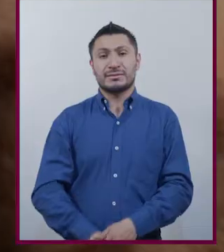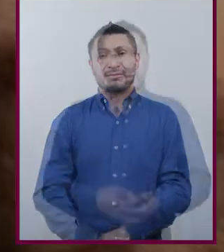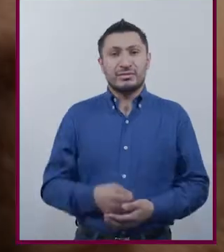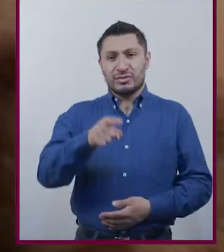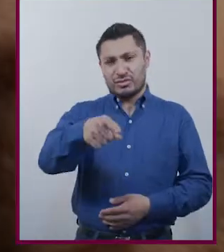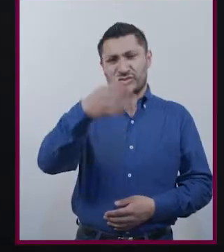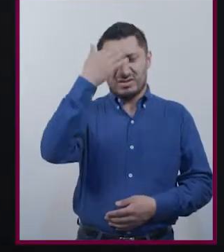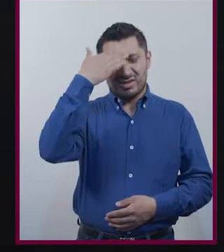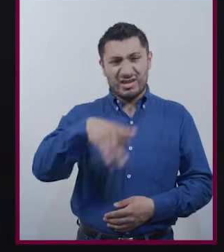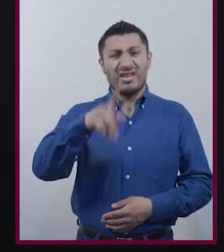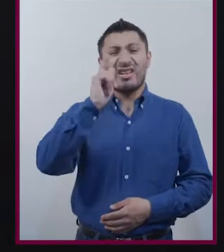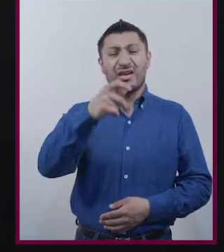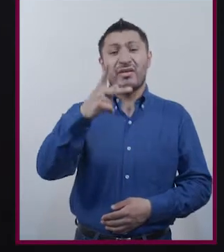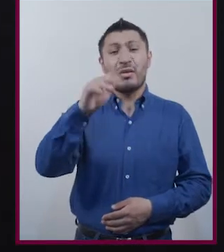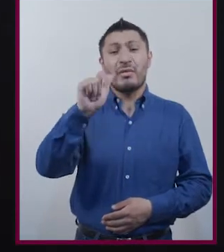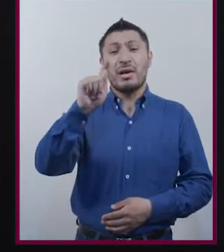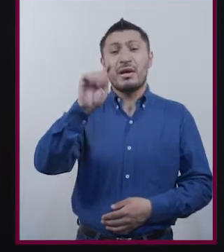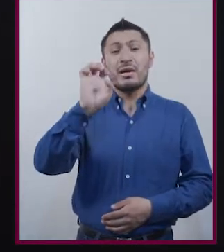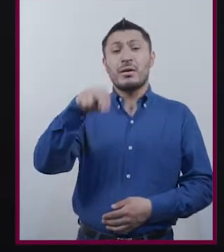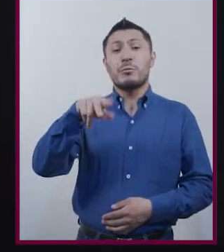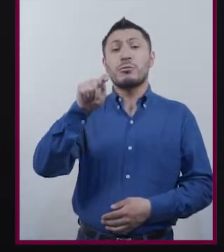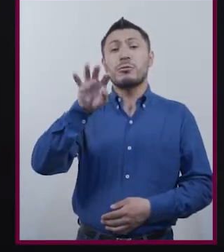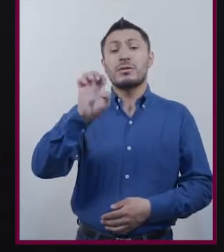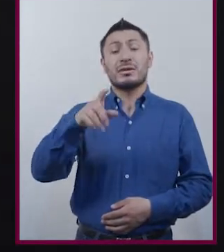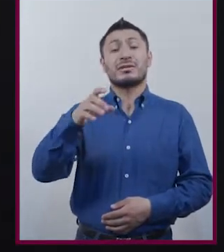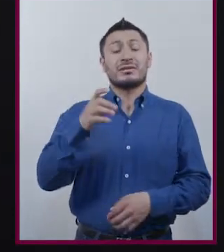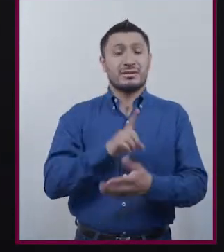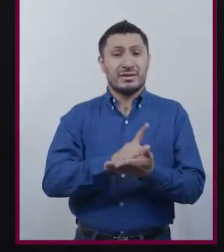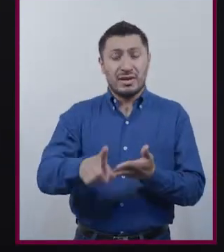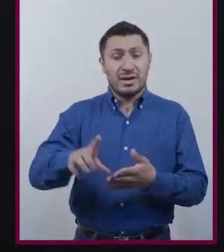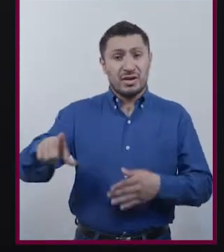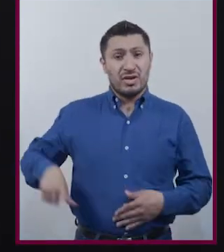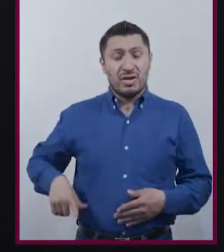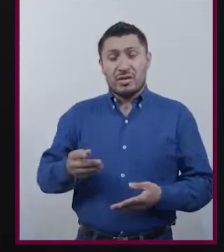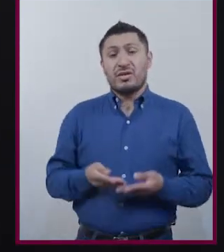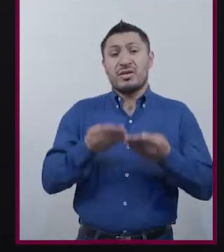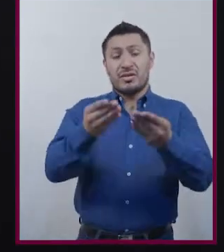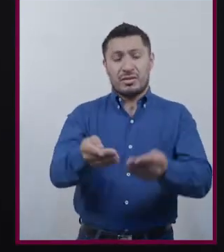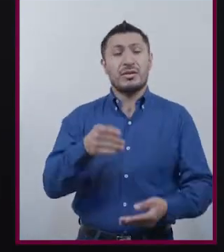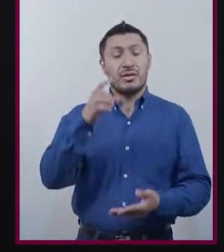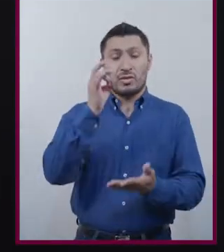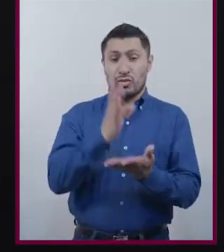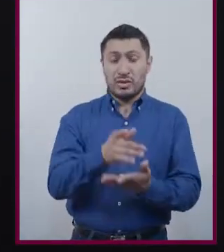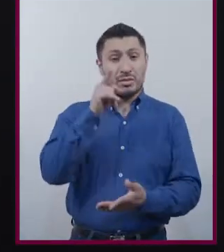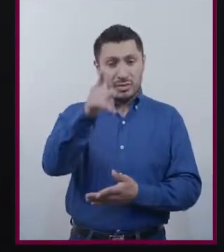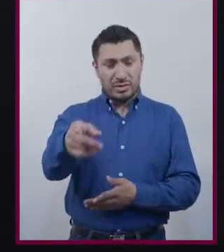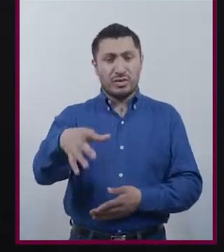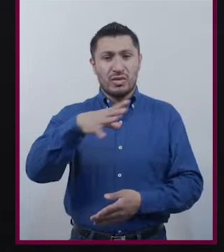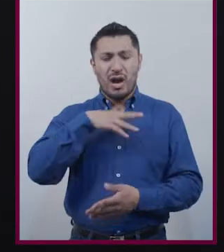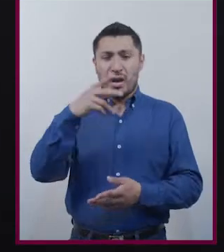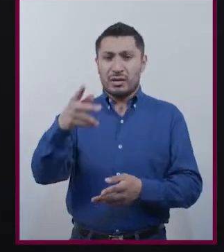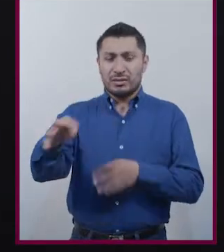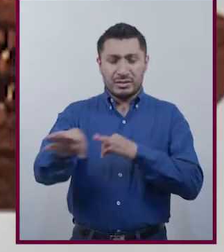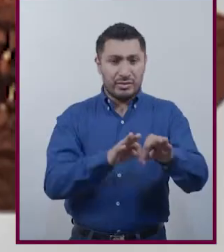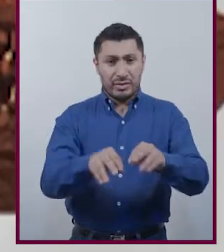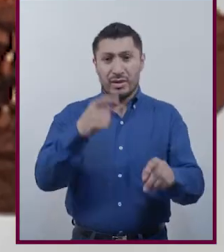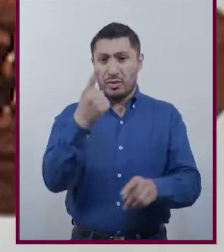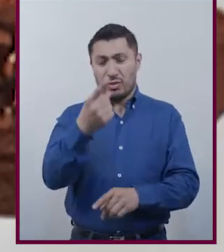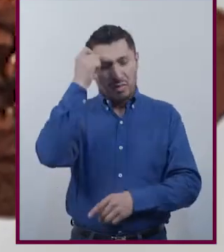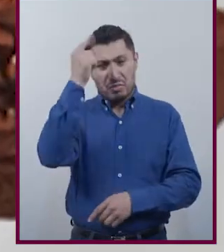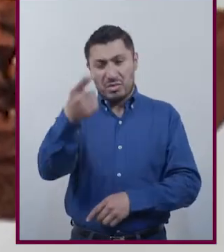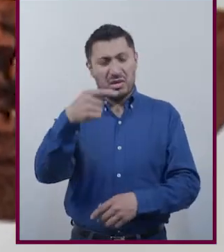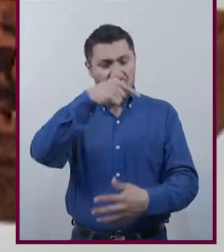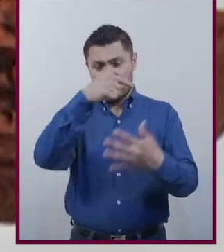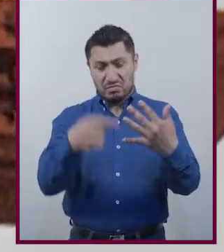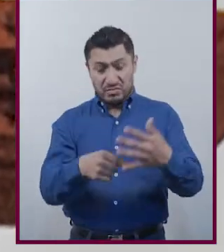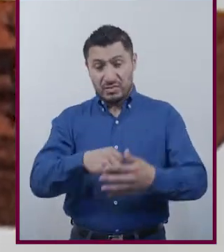una patente? Una patente es un derecho otorgado por el Estado que permite explotar en exclusiva un invento o sus mejores. Y por